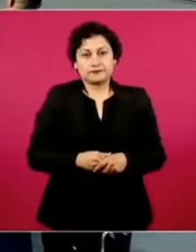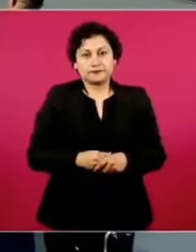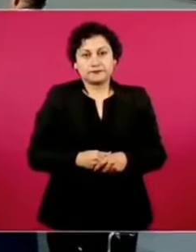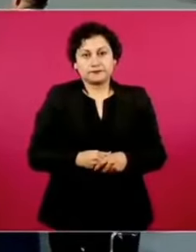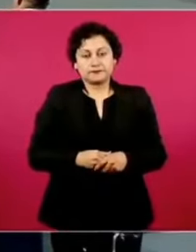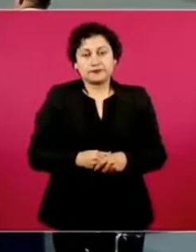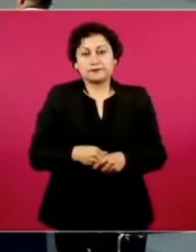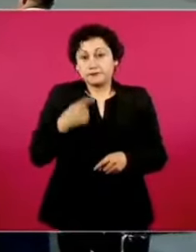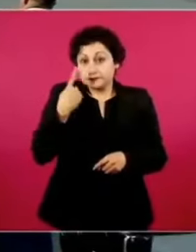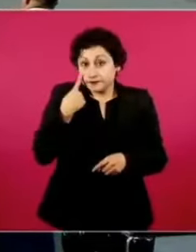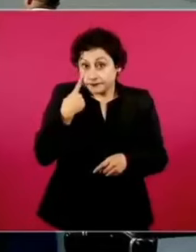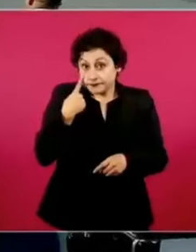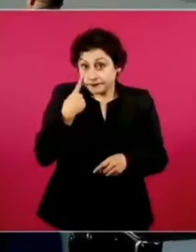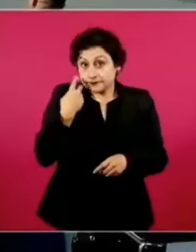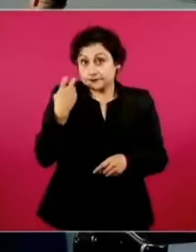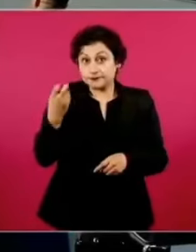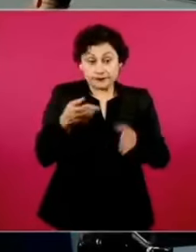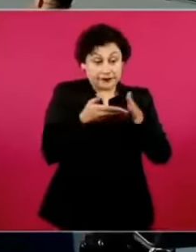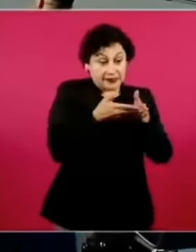Miren, los días que transcurren